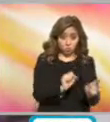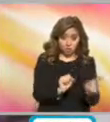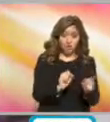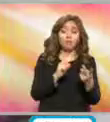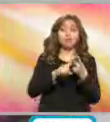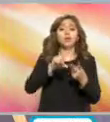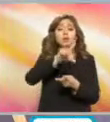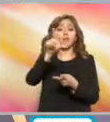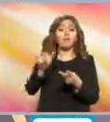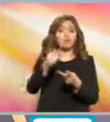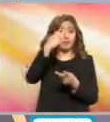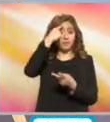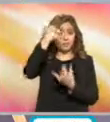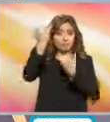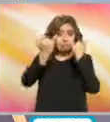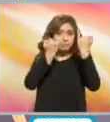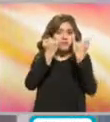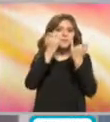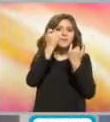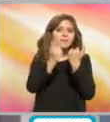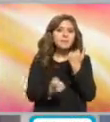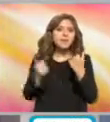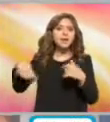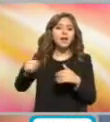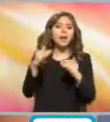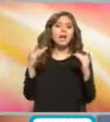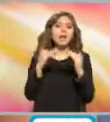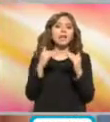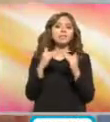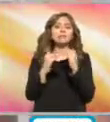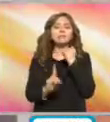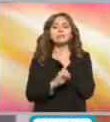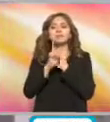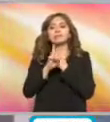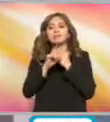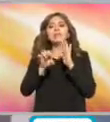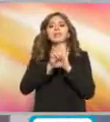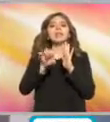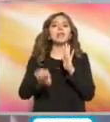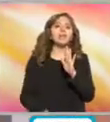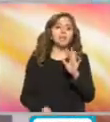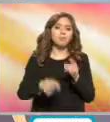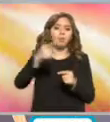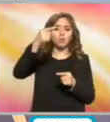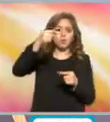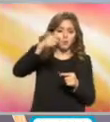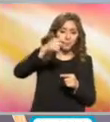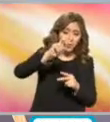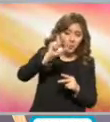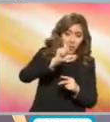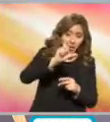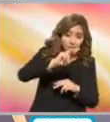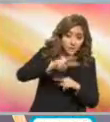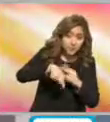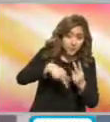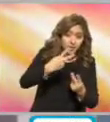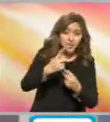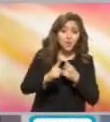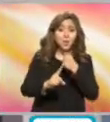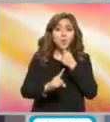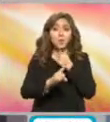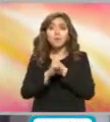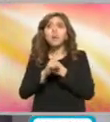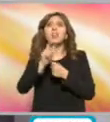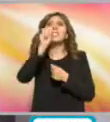casa. Exactamente, porque siempre van a encontrar que si pones el hilito y la cubetita con agua y entonces cuando abres la puerta, bueno, a todos nos ha pasado, ¿no?